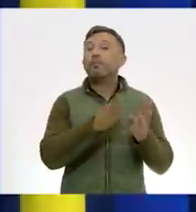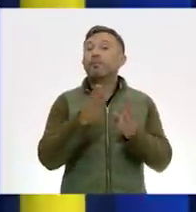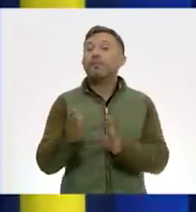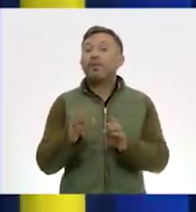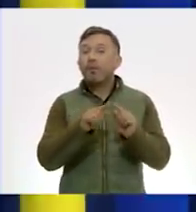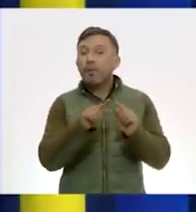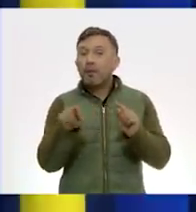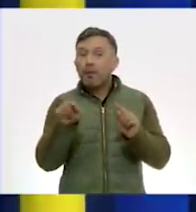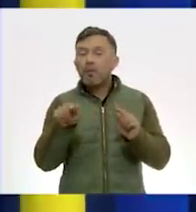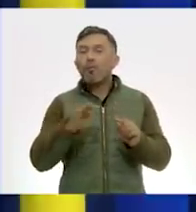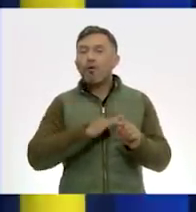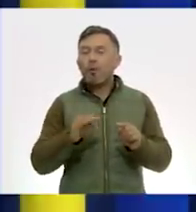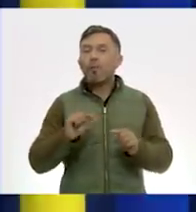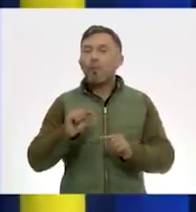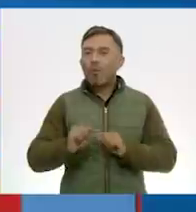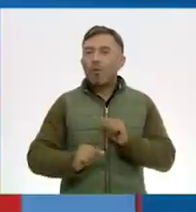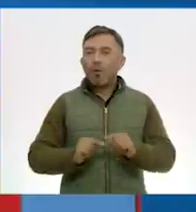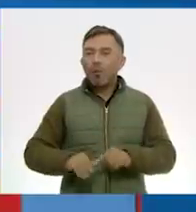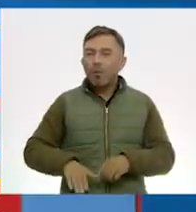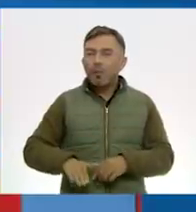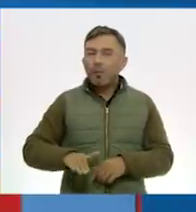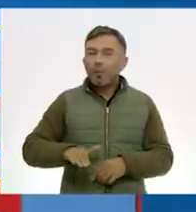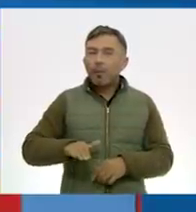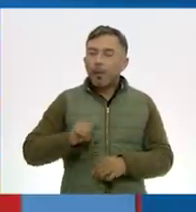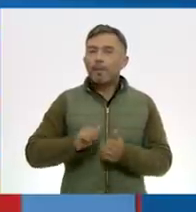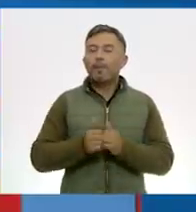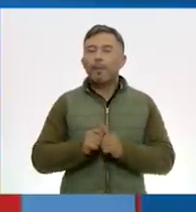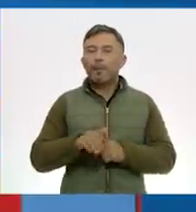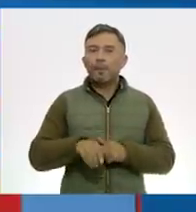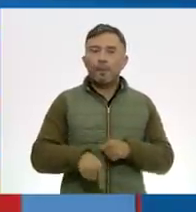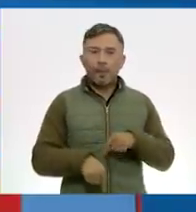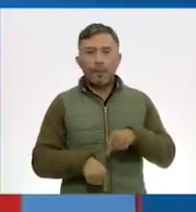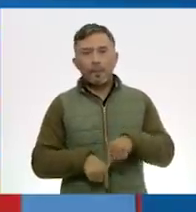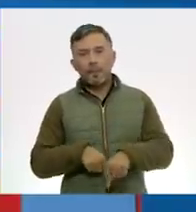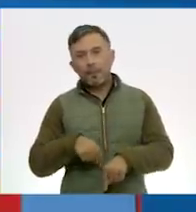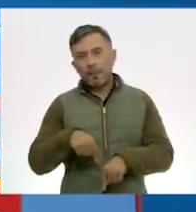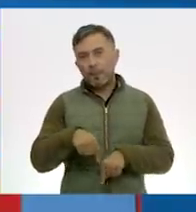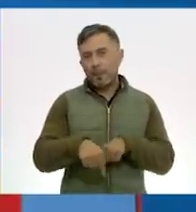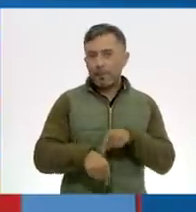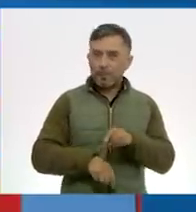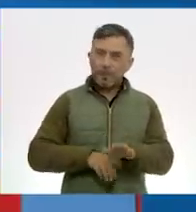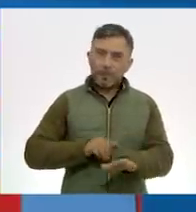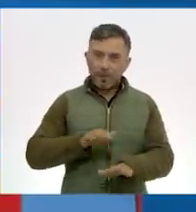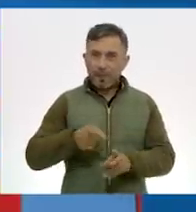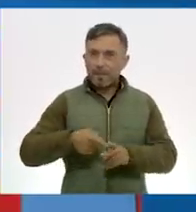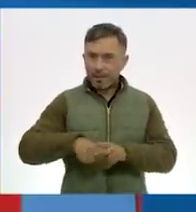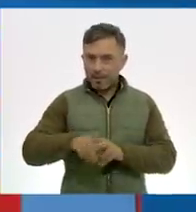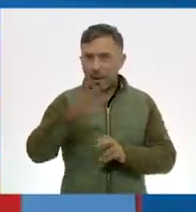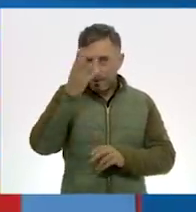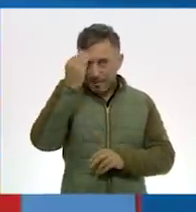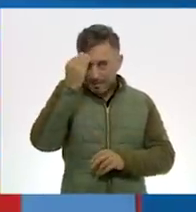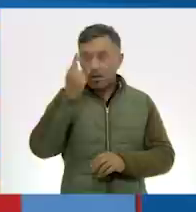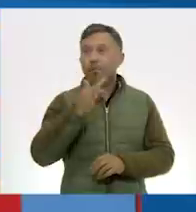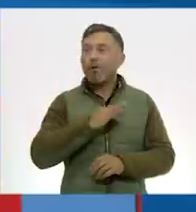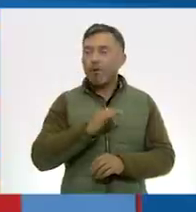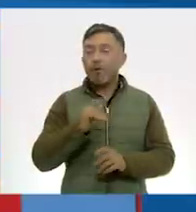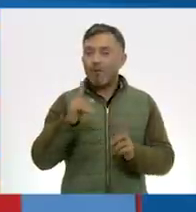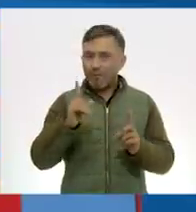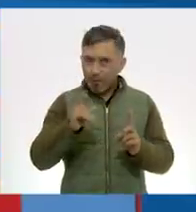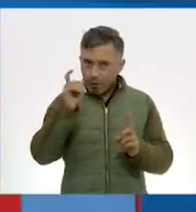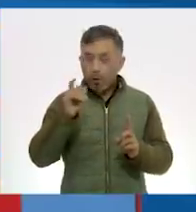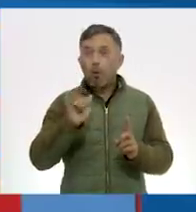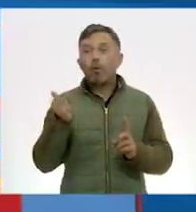primeros pasos, toman fotografías también de ese momento. También inclusive cuando se te cae tu